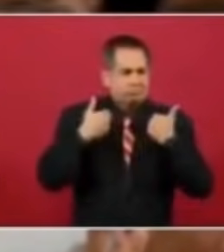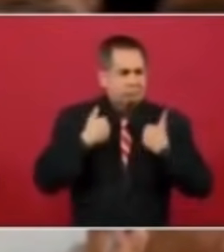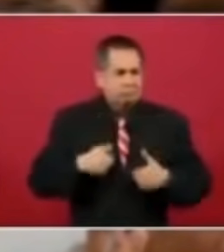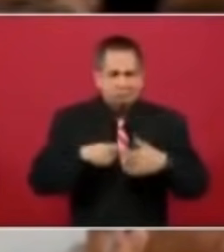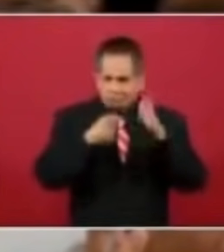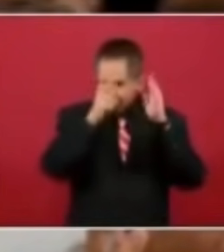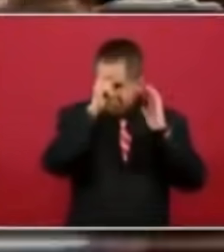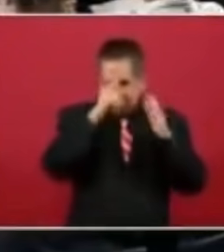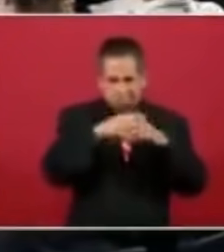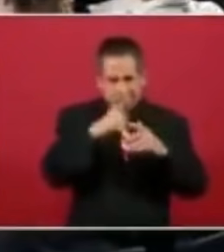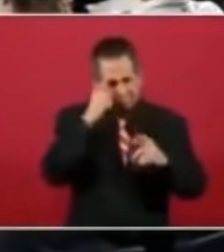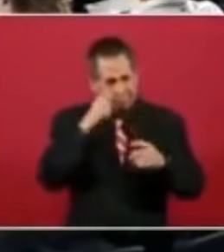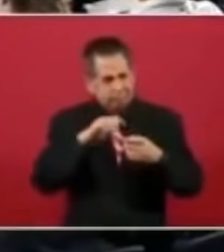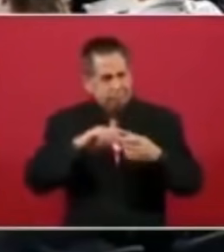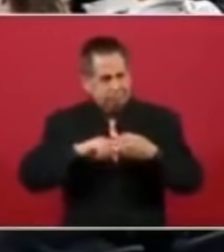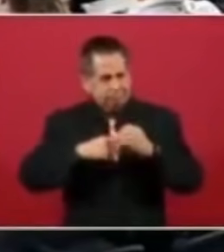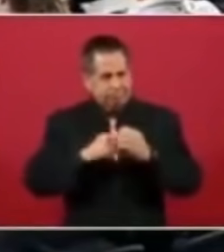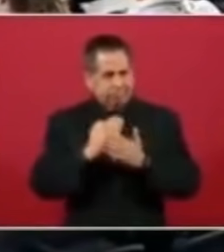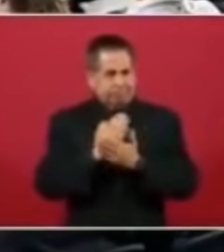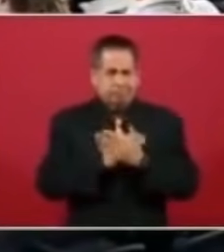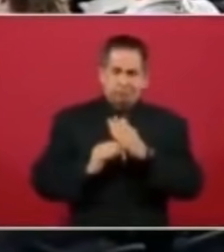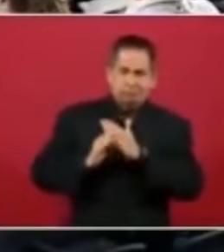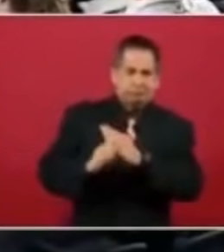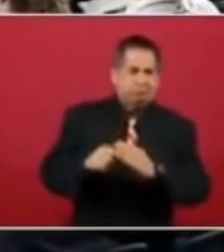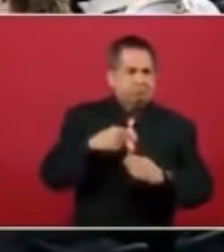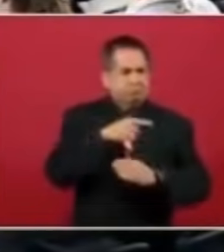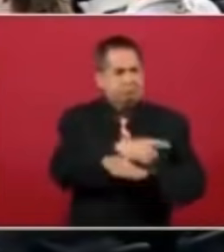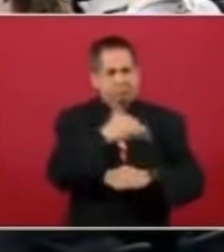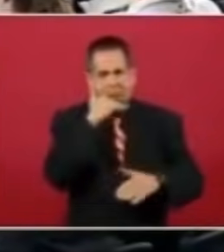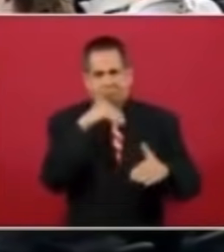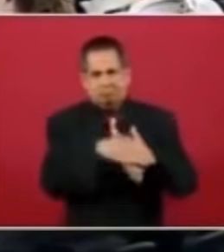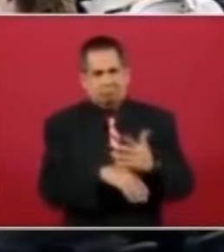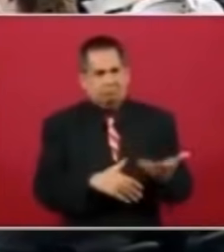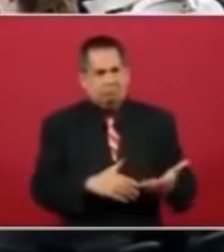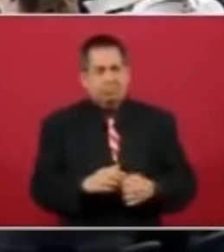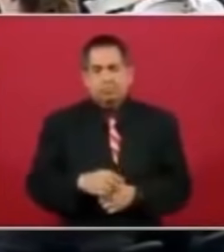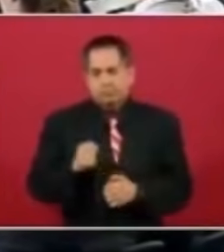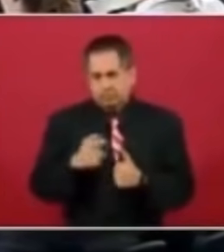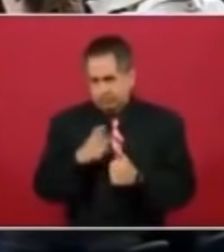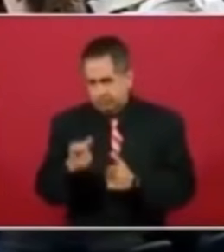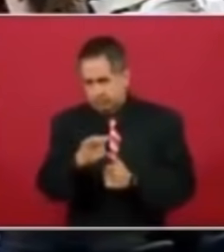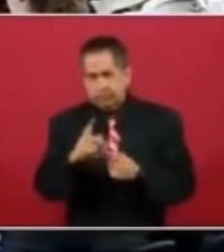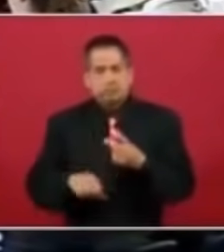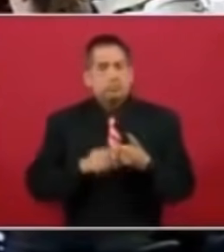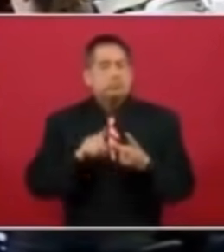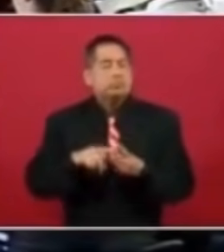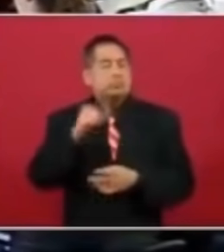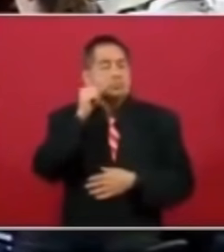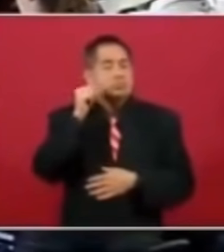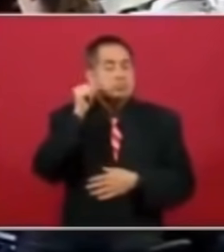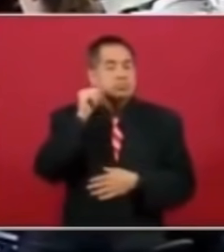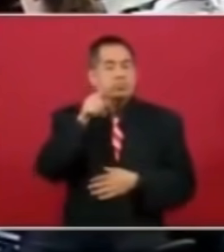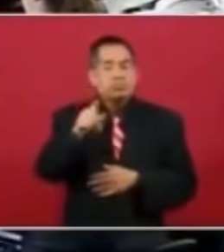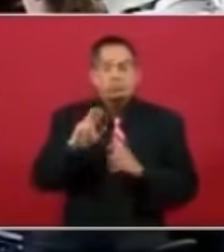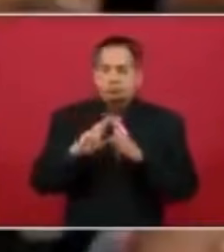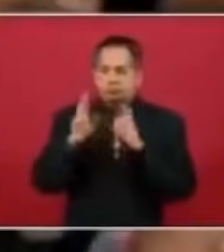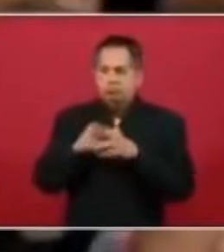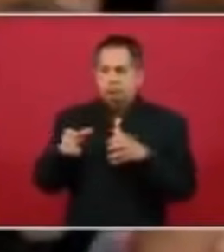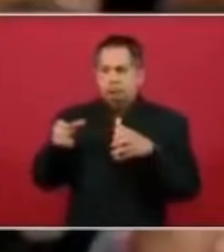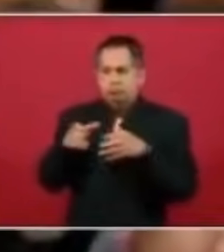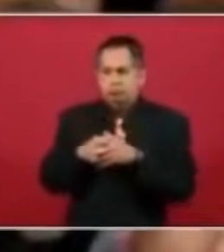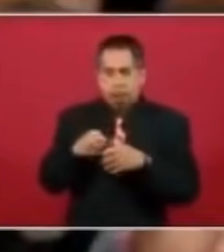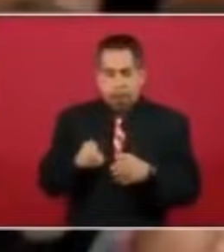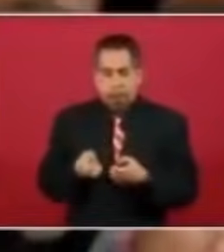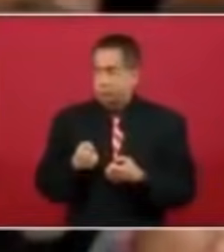cascos balísticos. Esa es mi primera pregunta. Y mi segunda pregunta, ayer usted tuvo una reunión en este